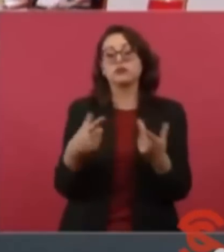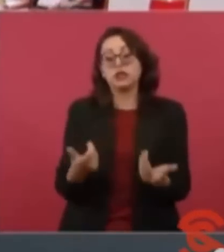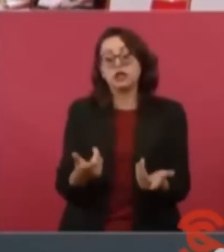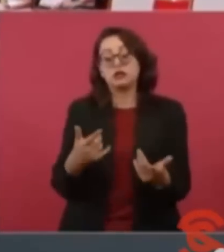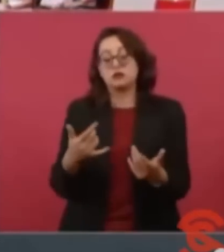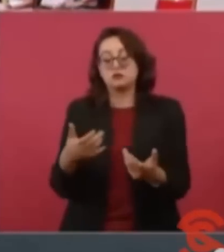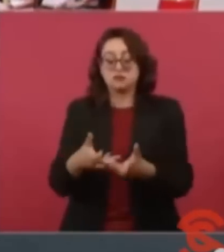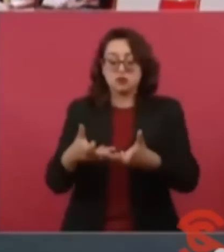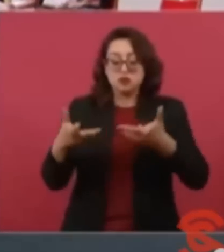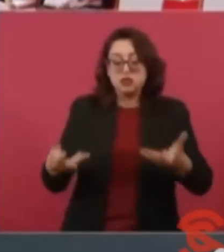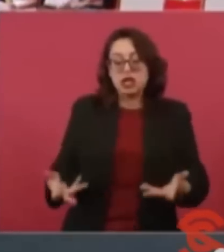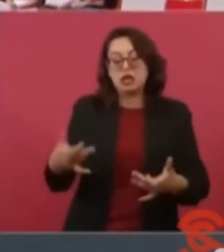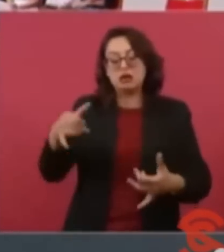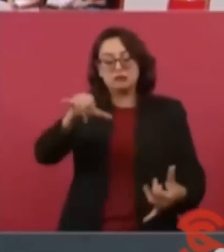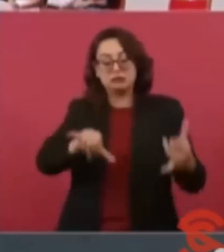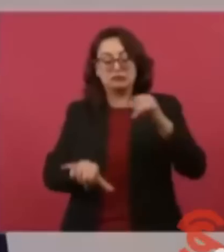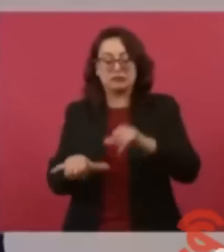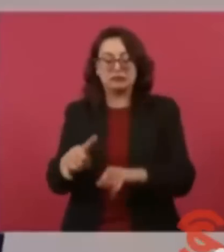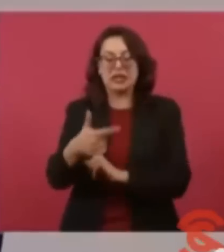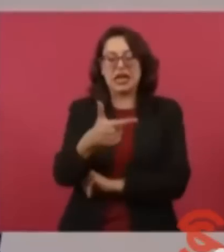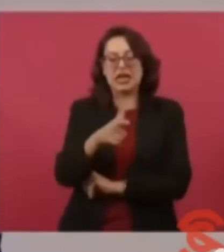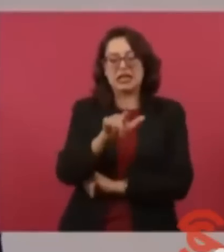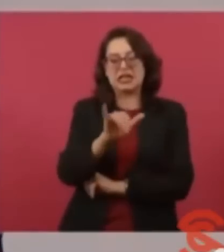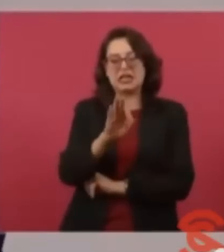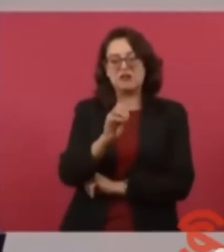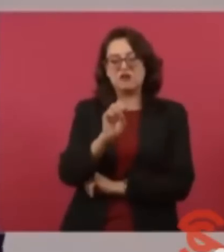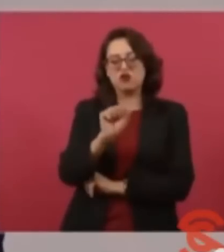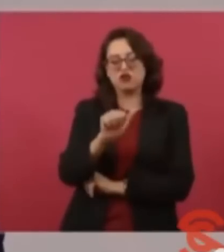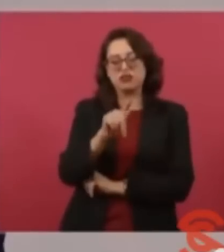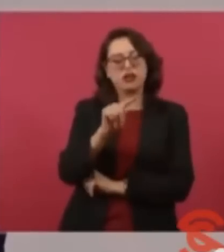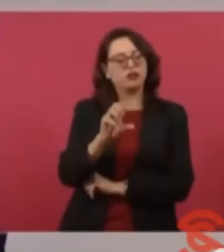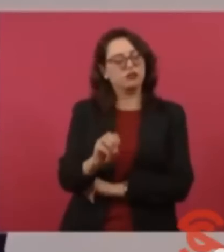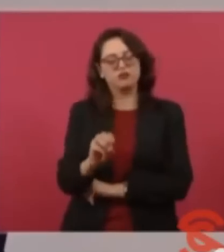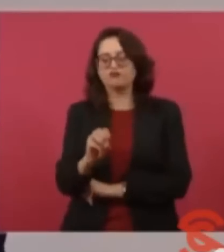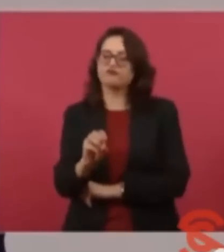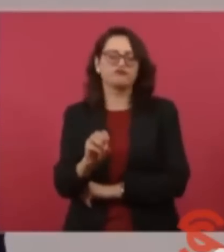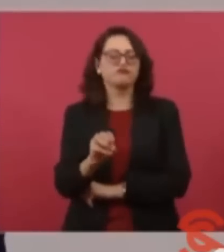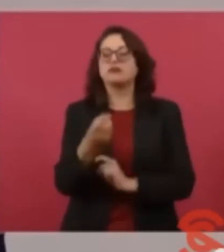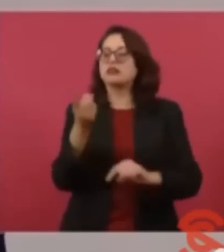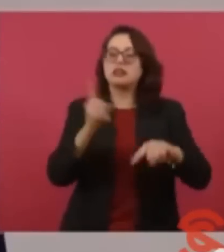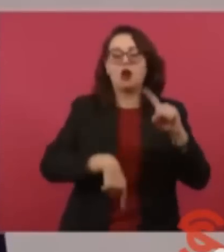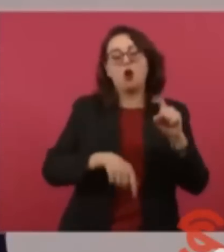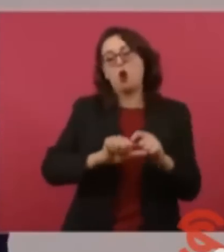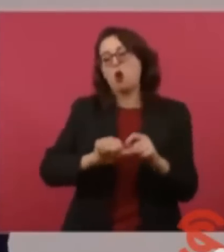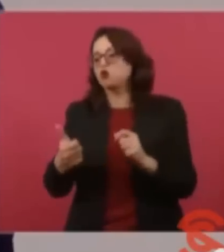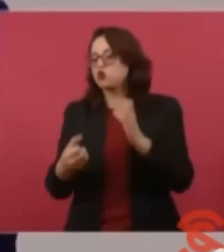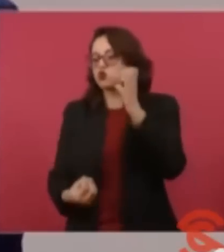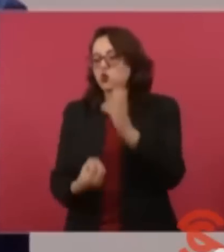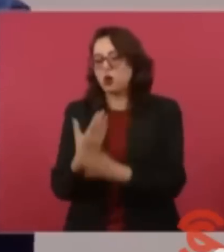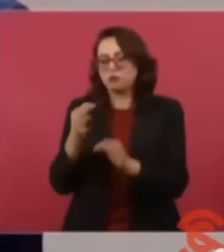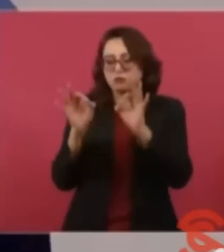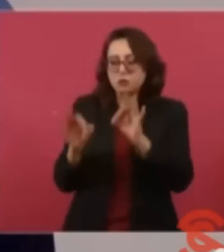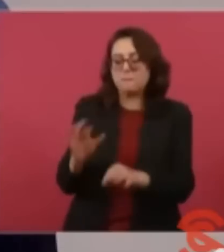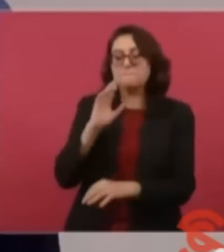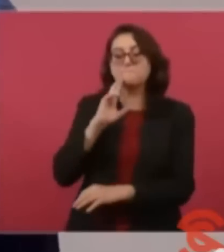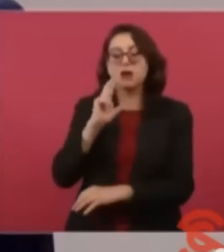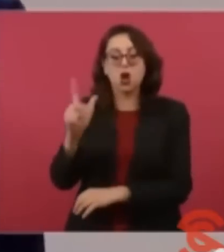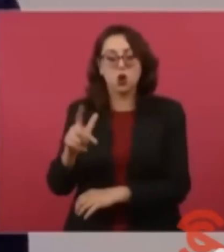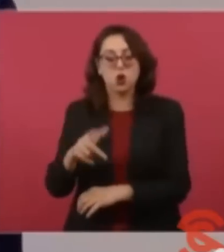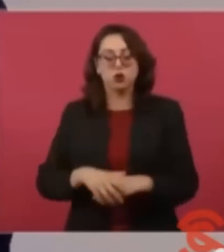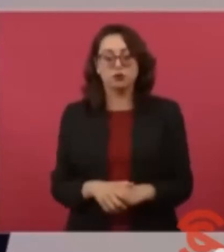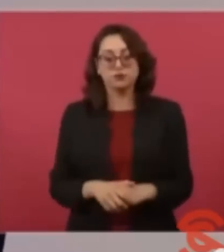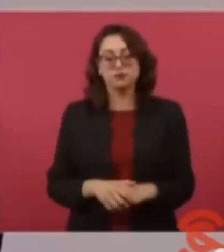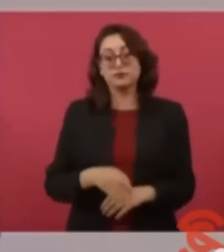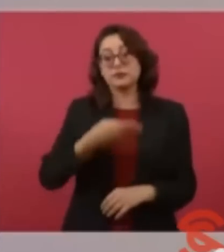otros agroquímicos. Se trabaja en conocer los daños que puede ocasionar a la salud